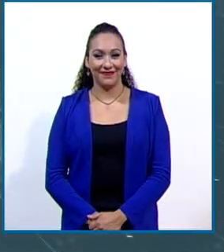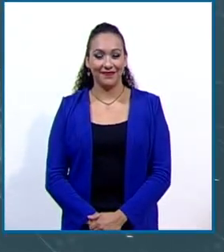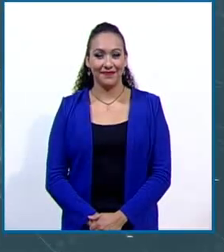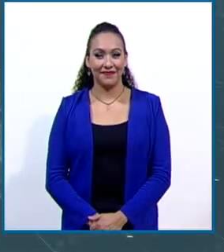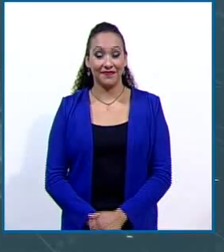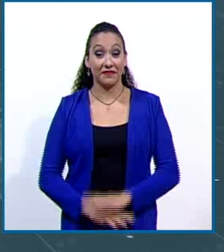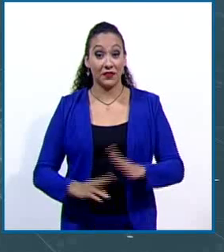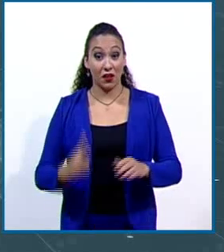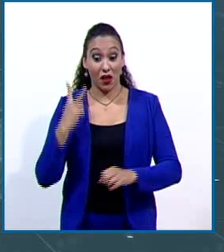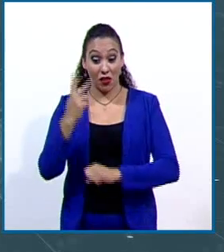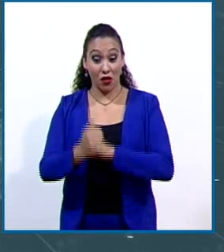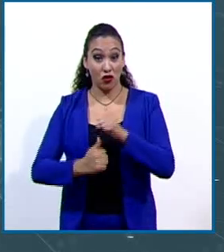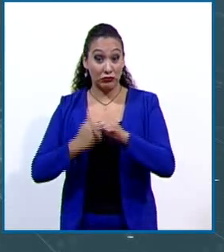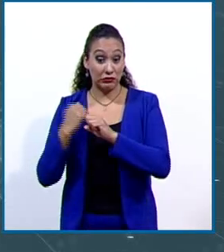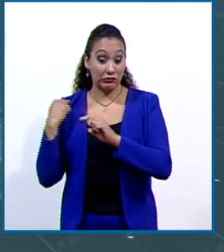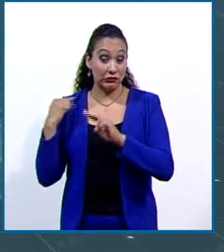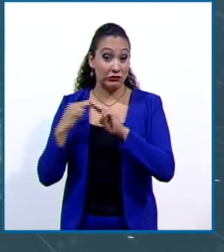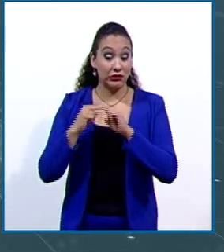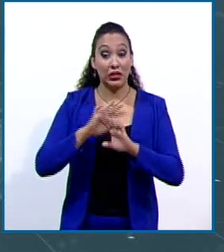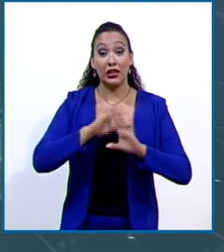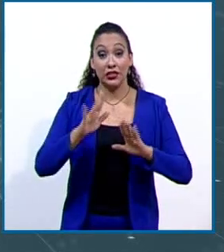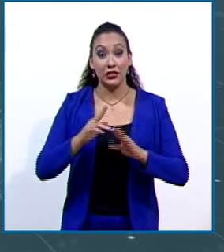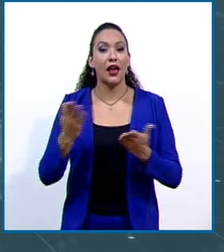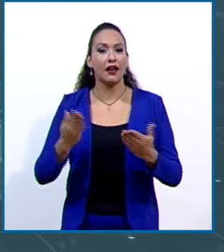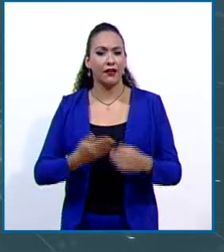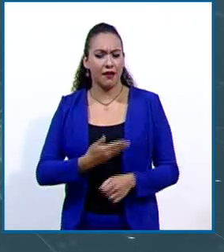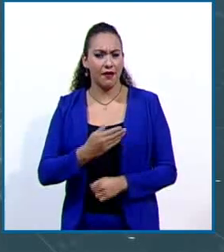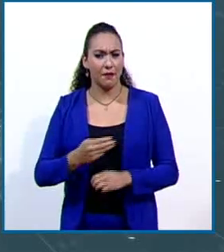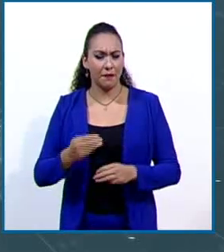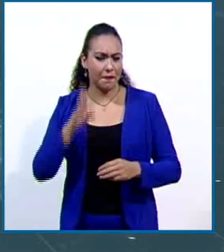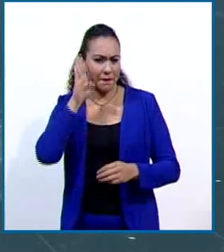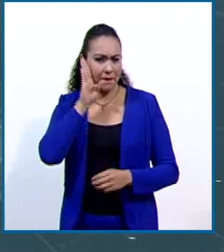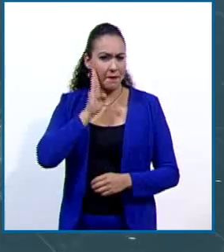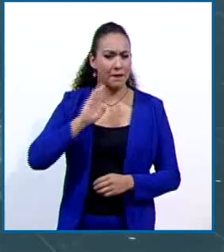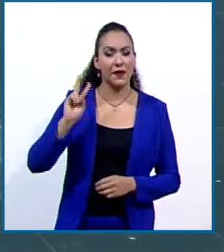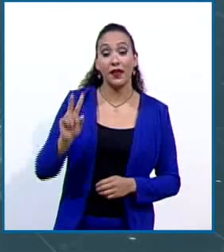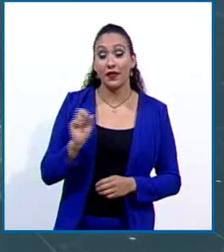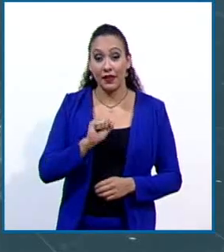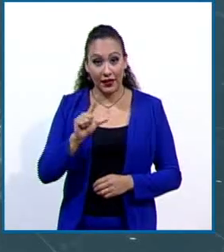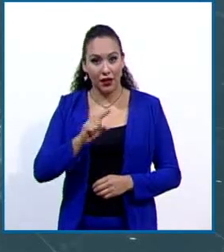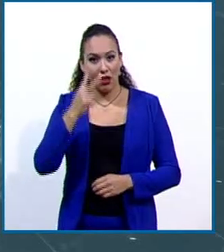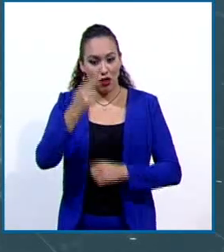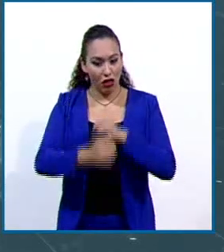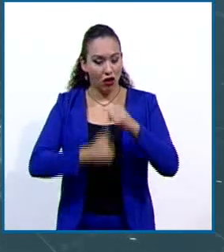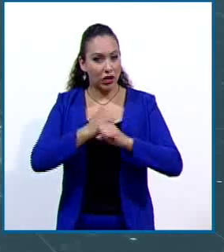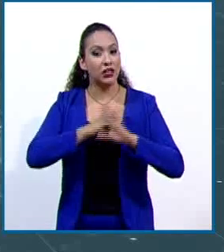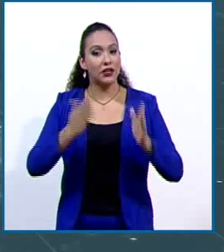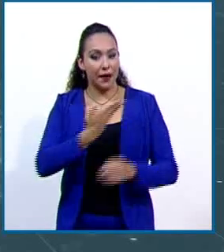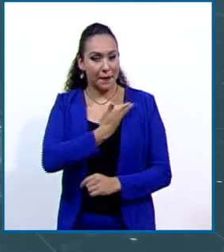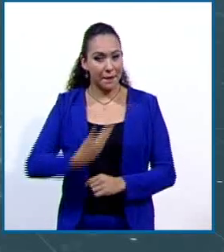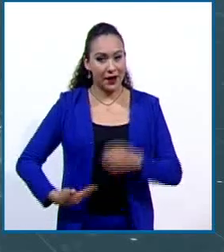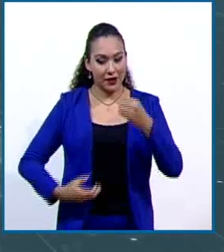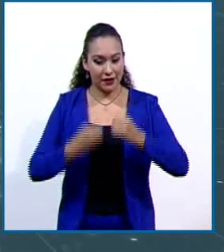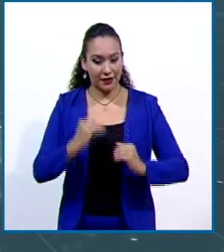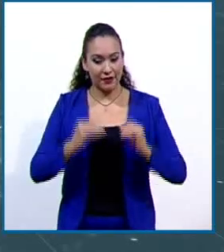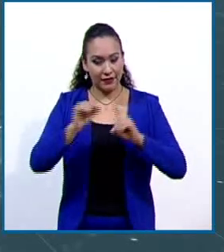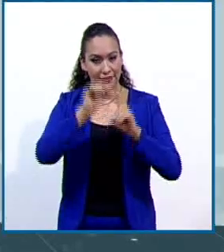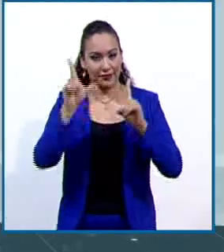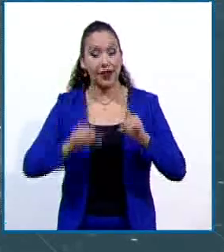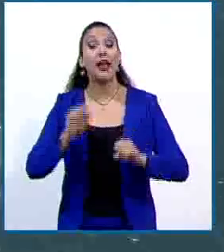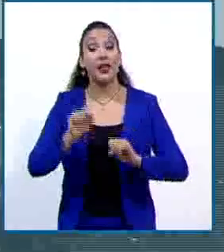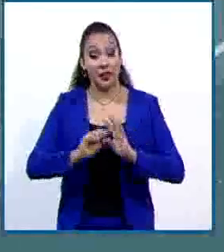Se cumplen 2 años de que la ministra Norma Lucía Piña fuera electa presidenta de la Suprema Corte y de la Judicatura